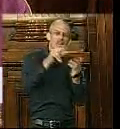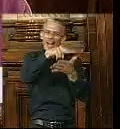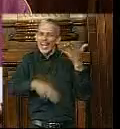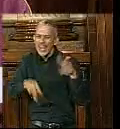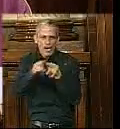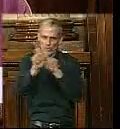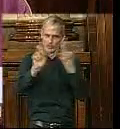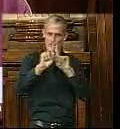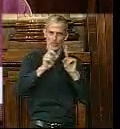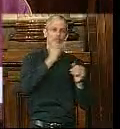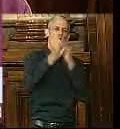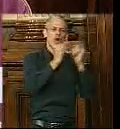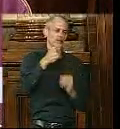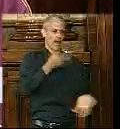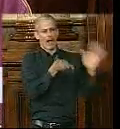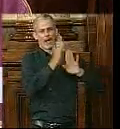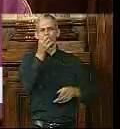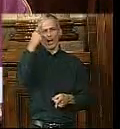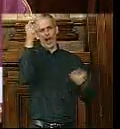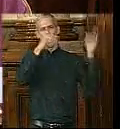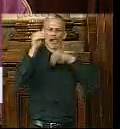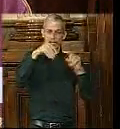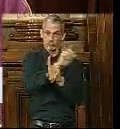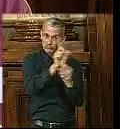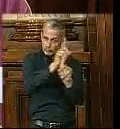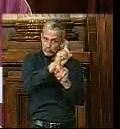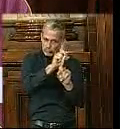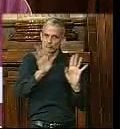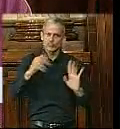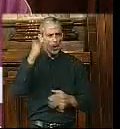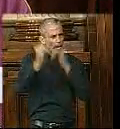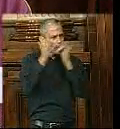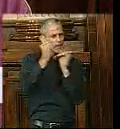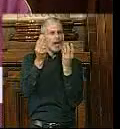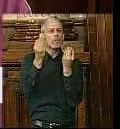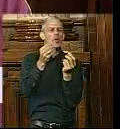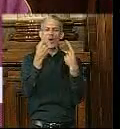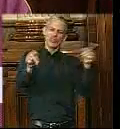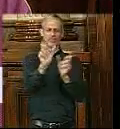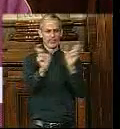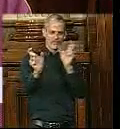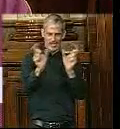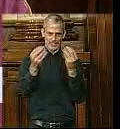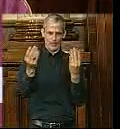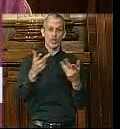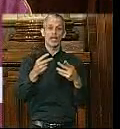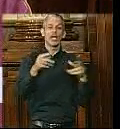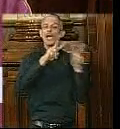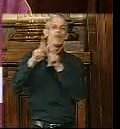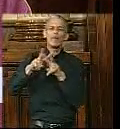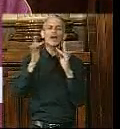que leer, y entonces si ingresan a la página, ahí también nosotros explicamos la diferencia. La página